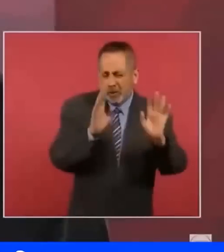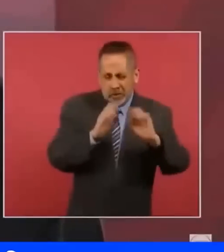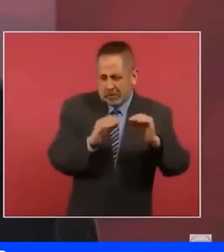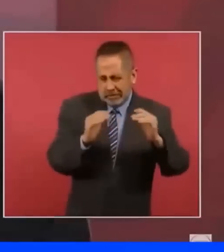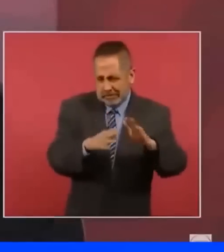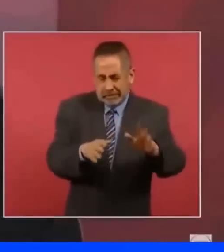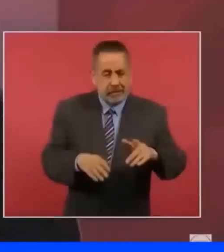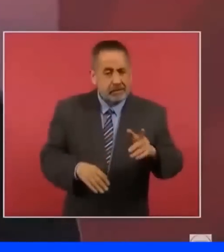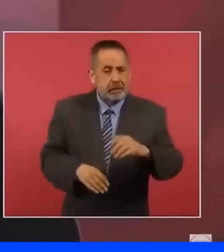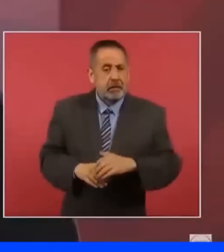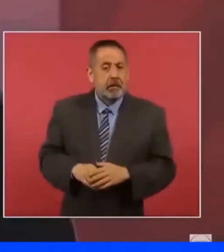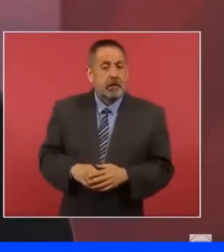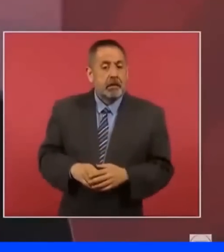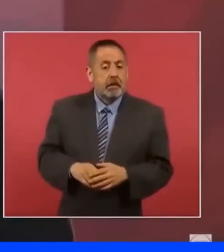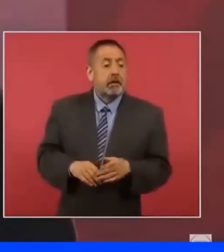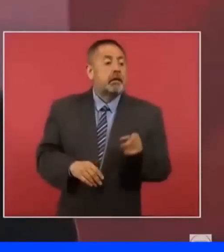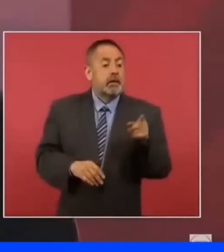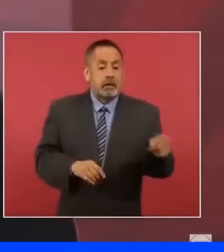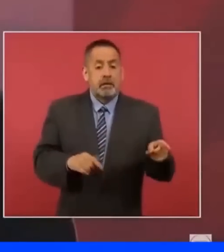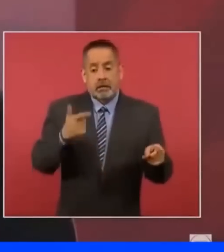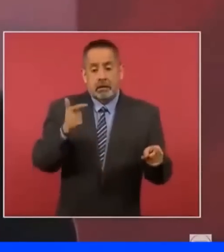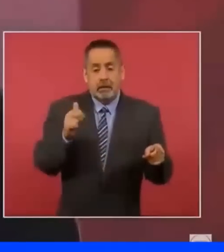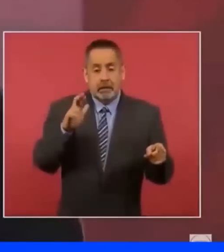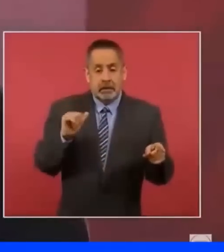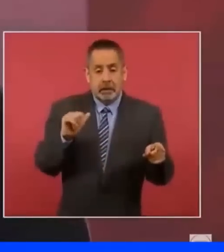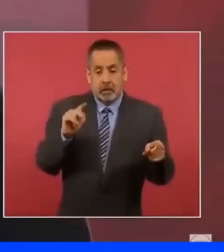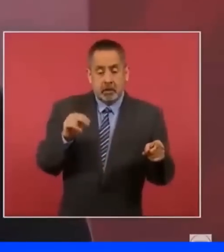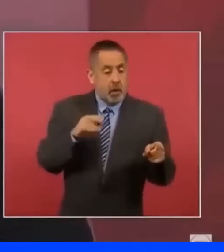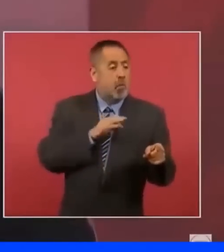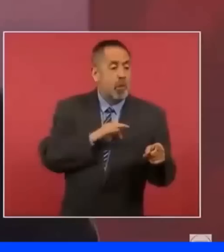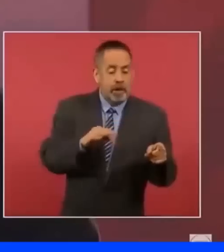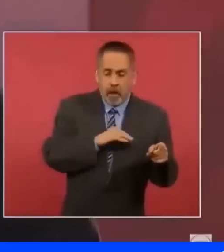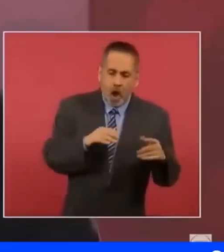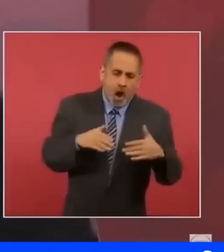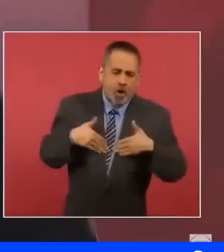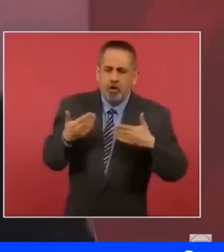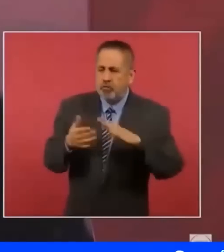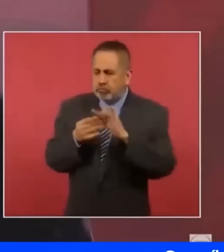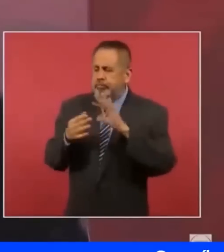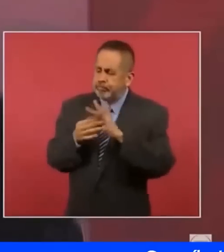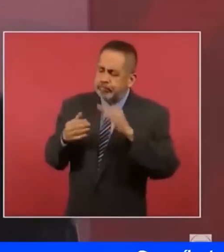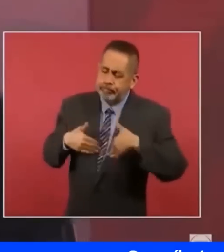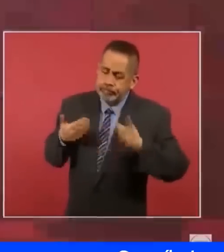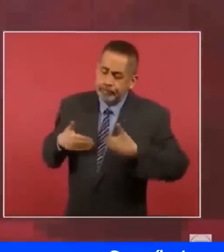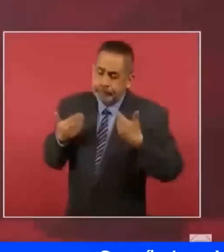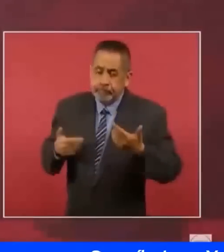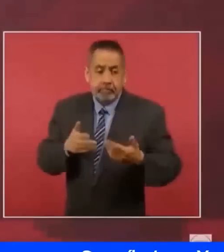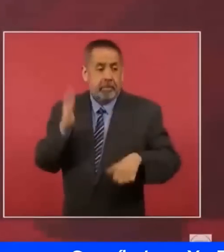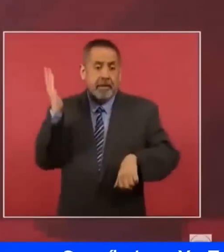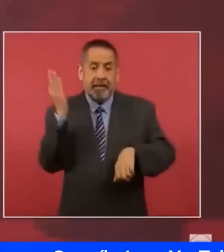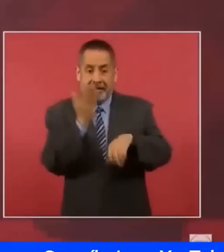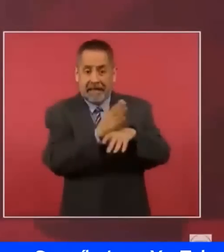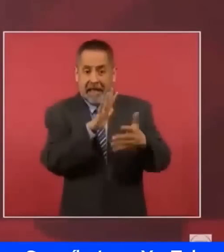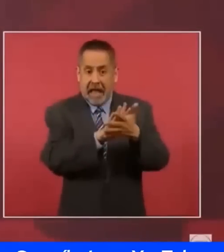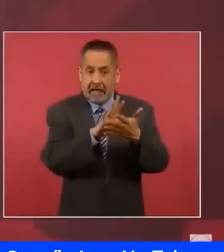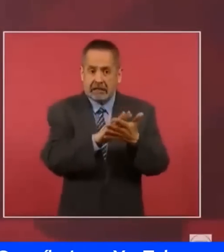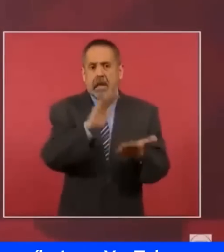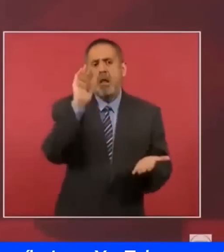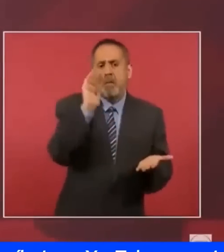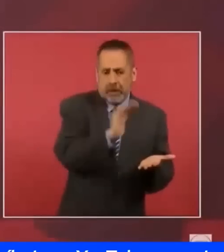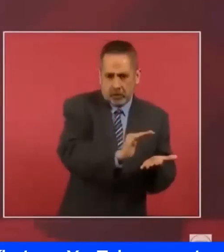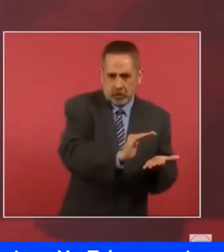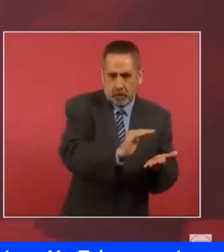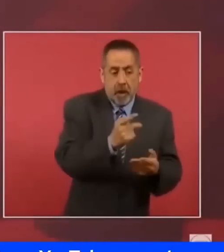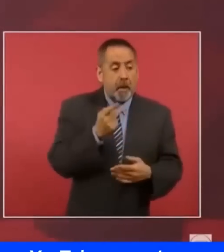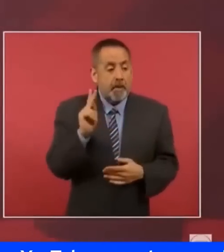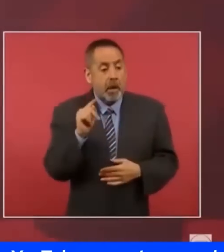no solo porque puede lograr que le disminuyan el tiempo de